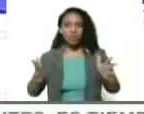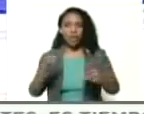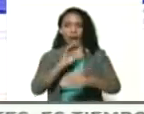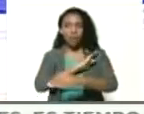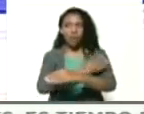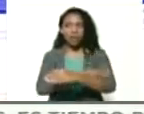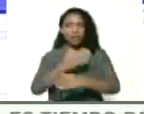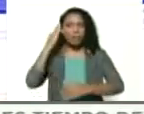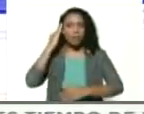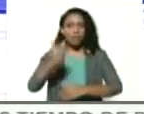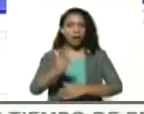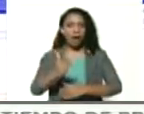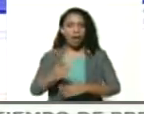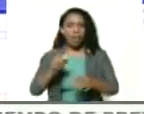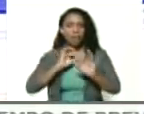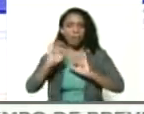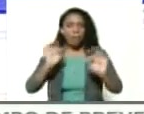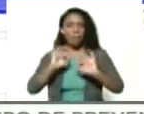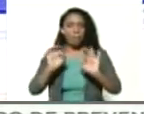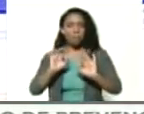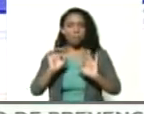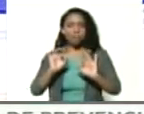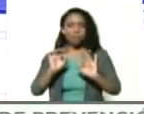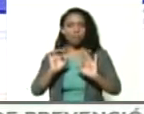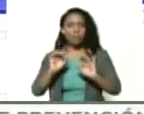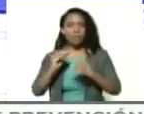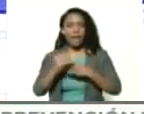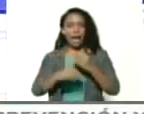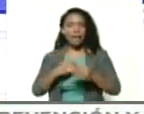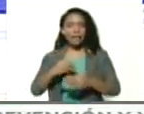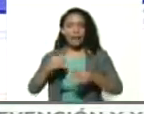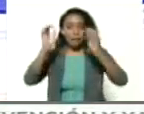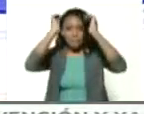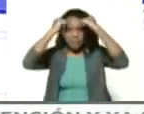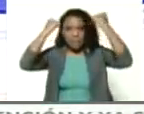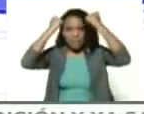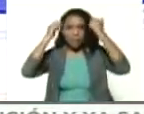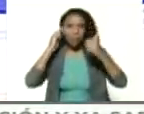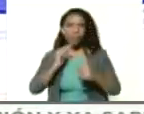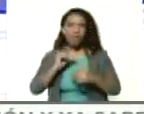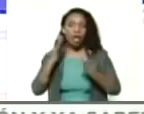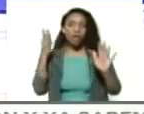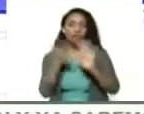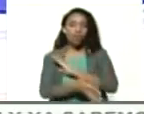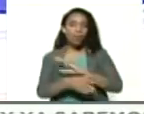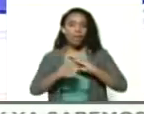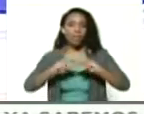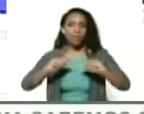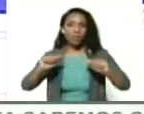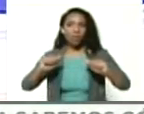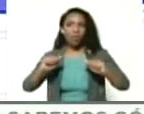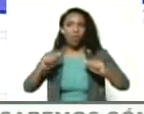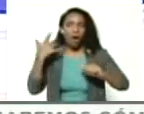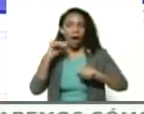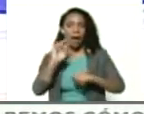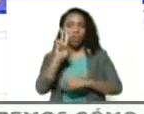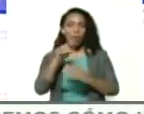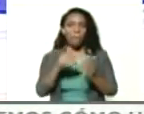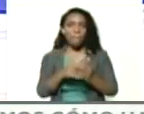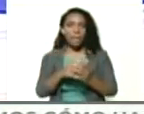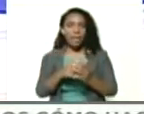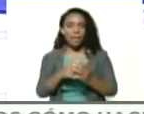militares, del papel que juega la Milicia Nacional Bolivariana sobre el territorio. Tenemos más